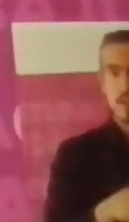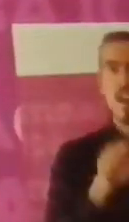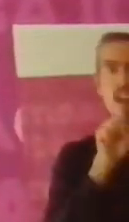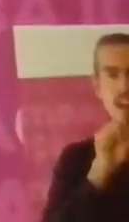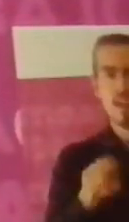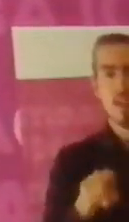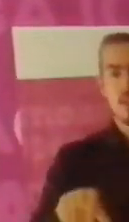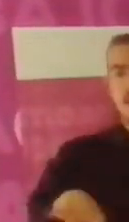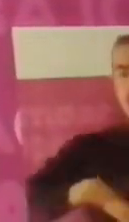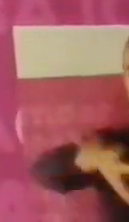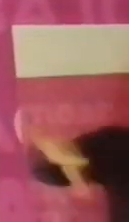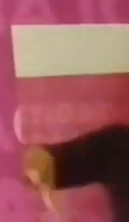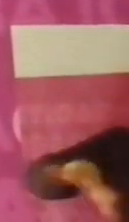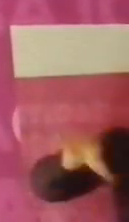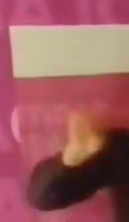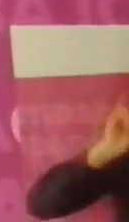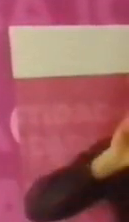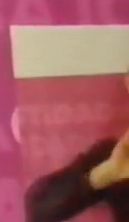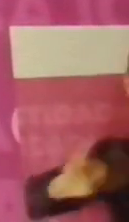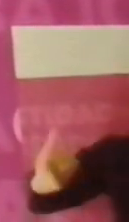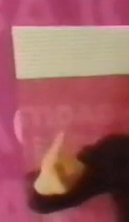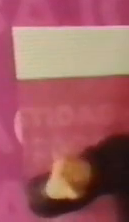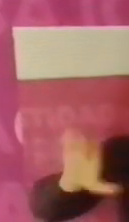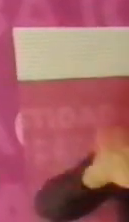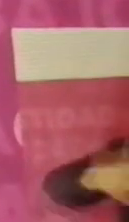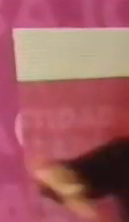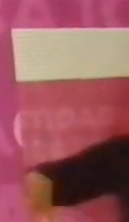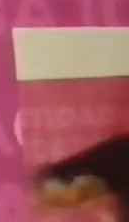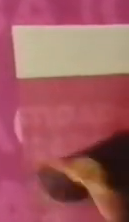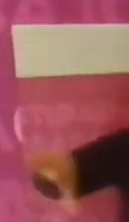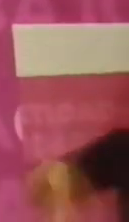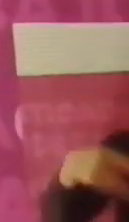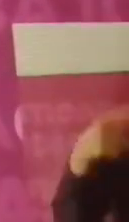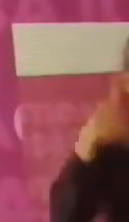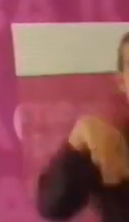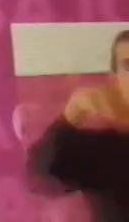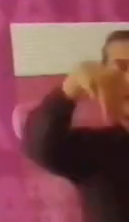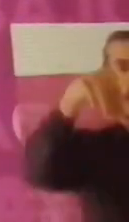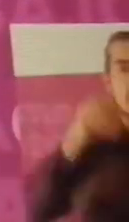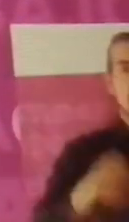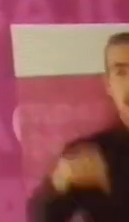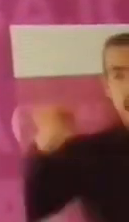tenido alumbrado público, como es el caso de los kilómetros en el Surponiente.